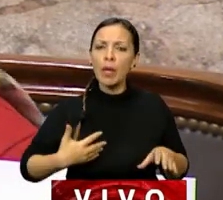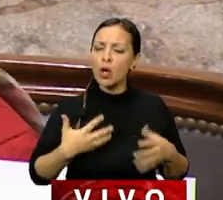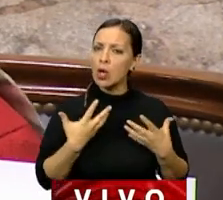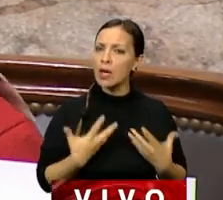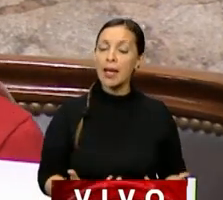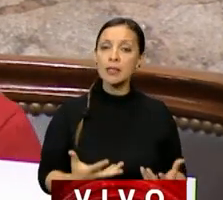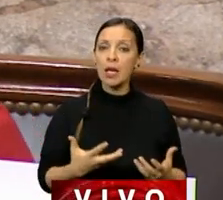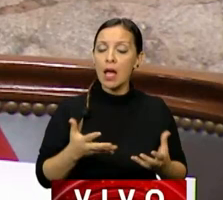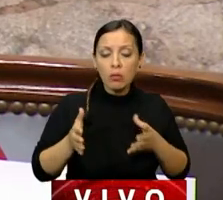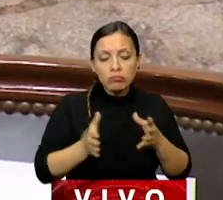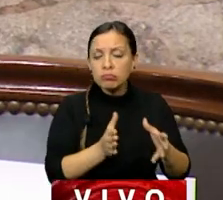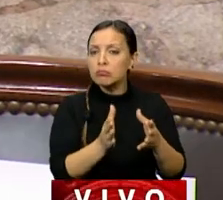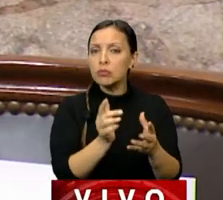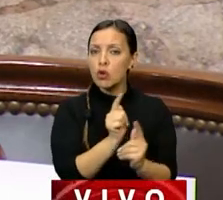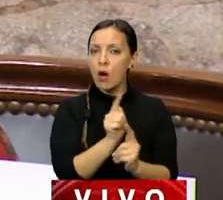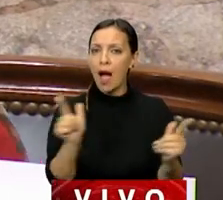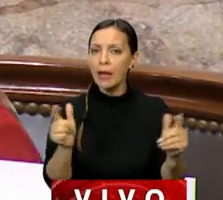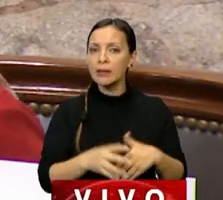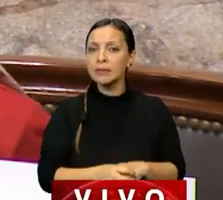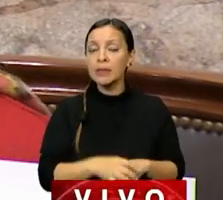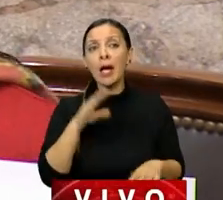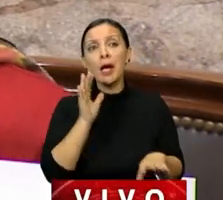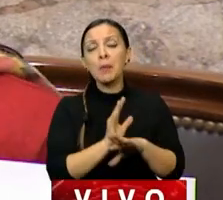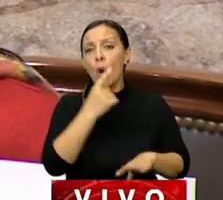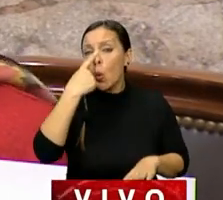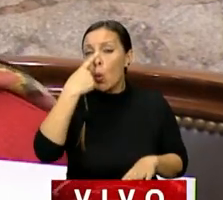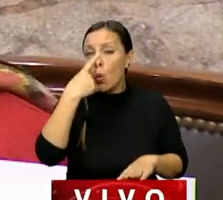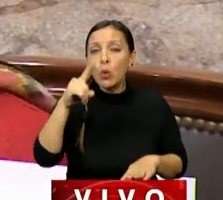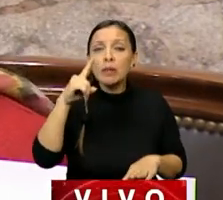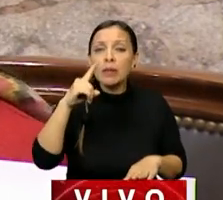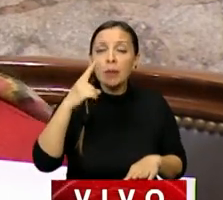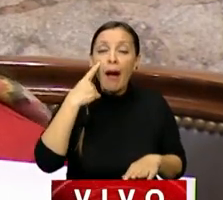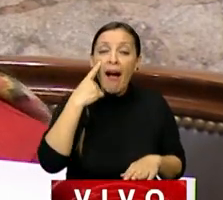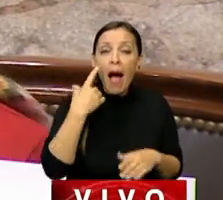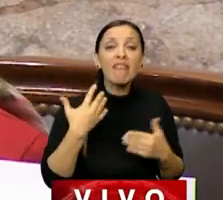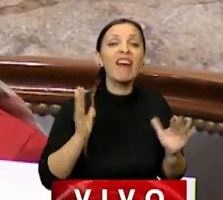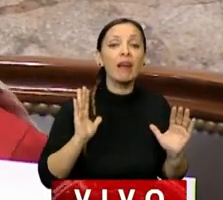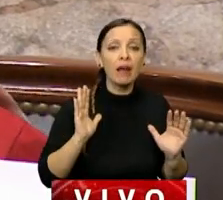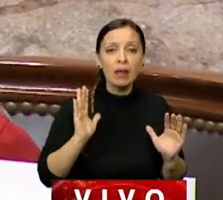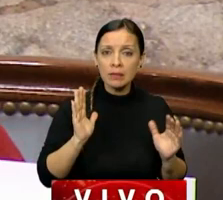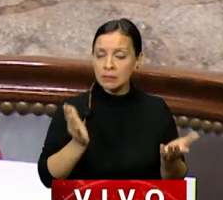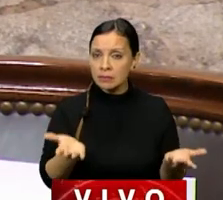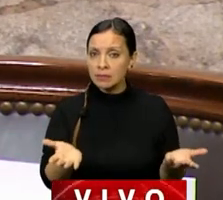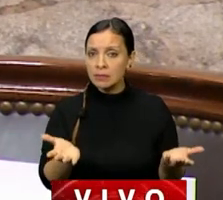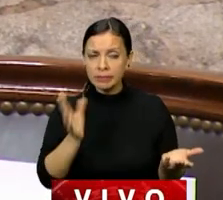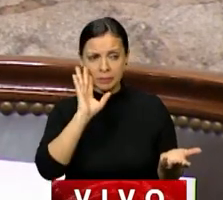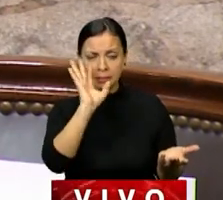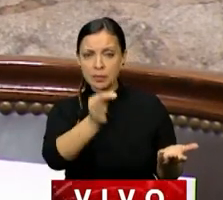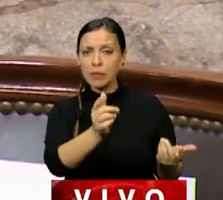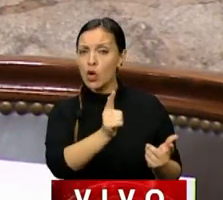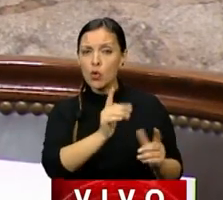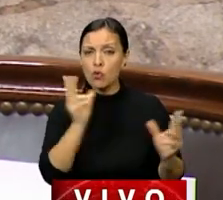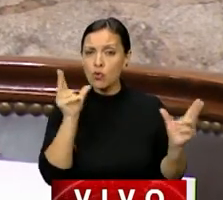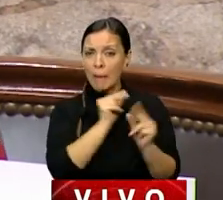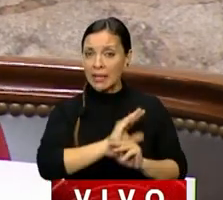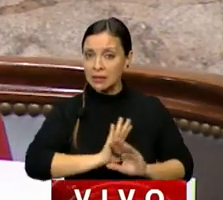rumbo y que se está jugando la carta del último recurso. Está claro que no tienen más fusibles que hacer